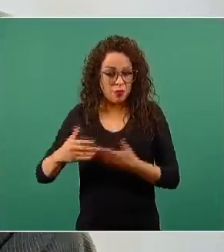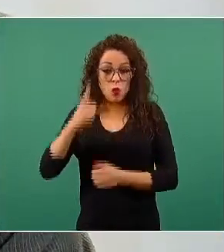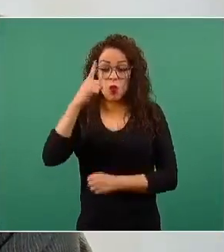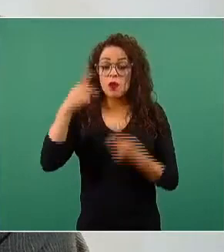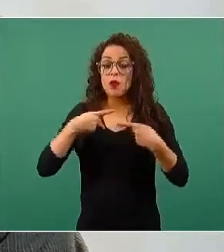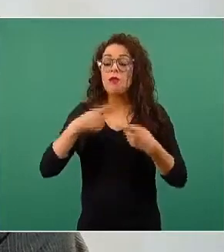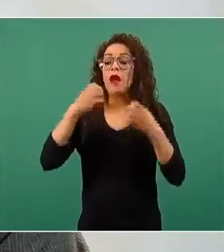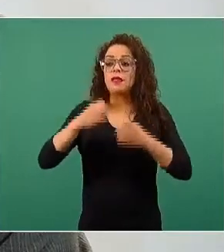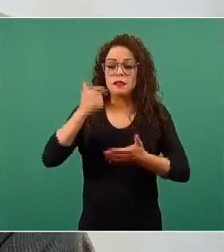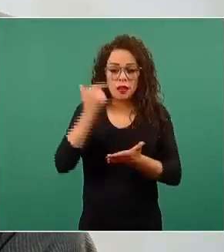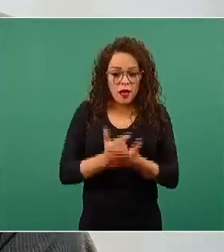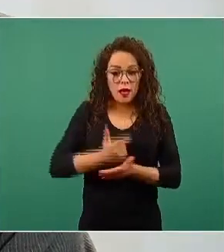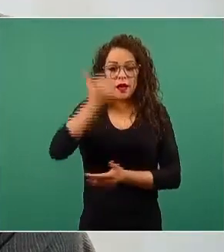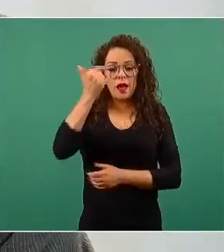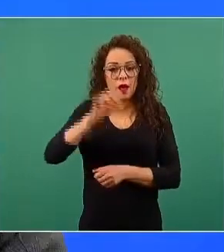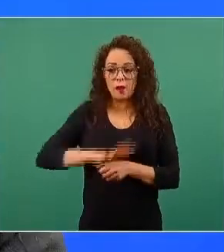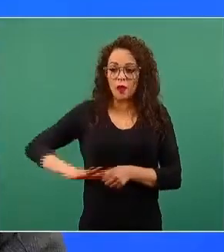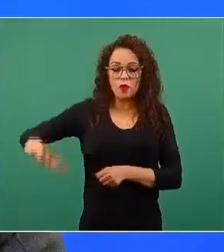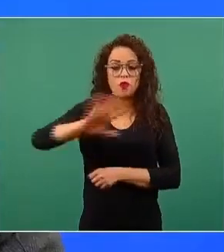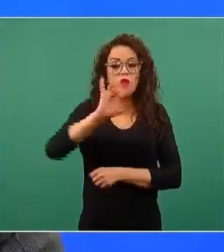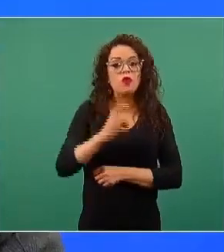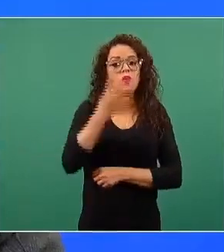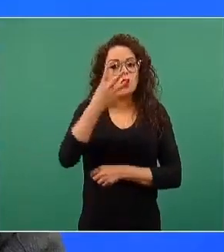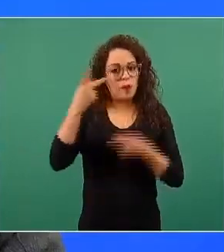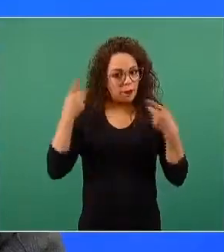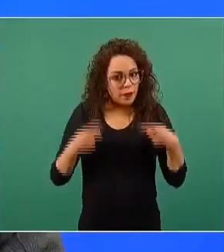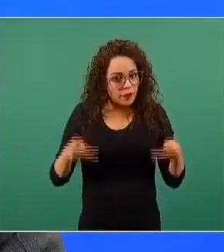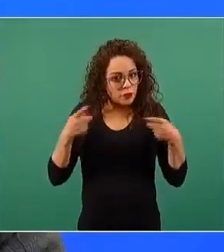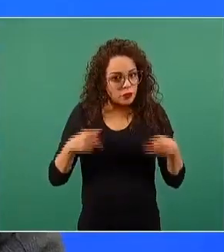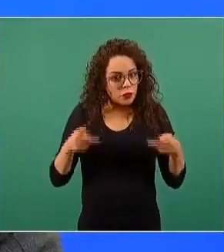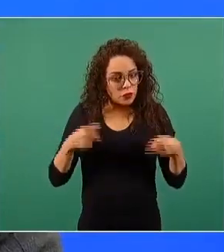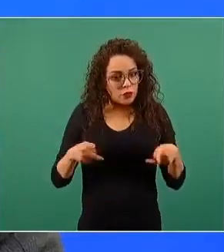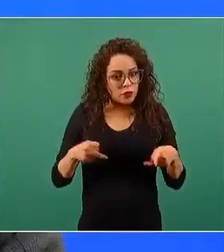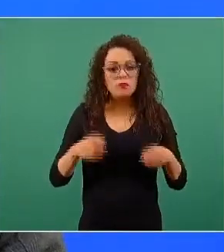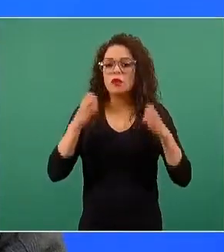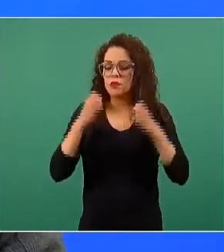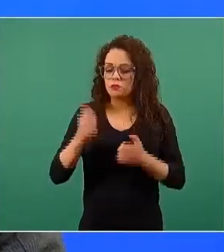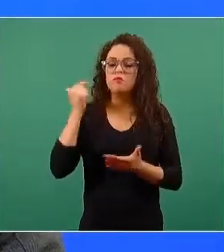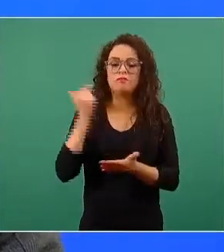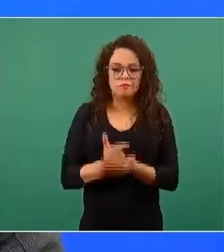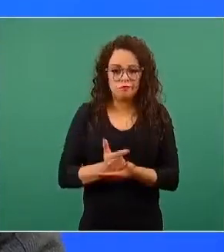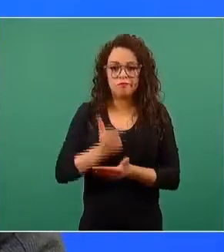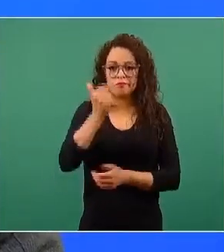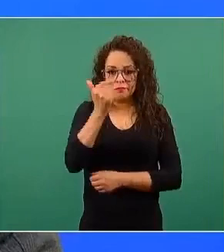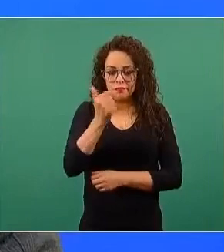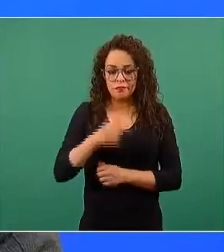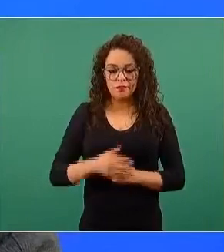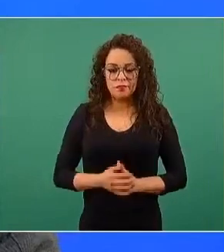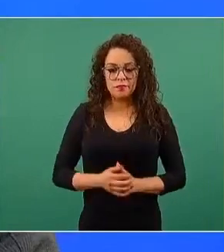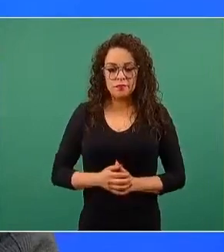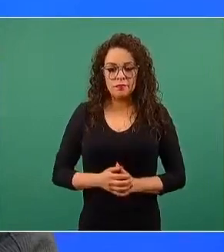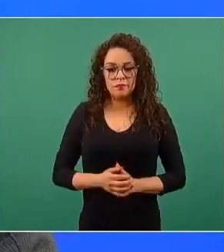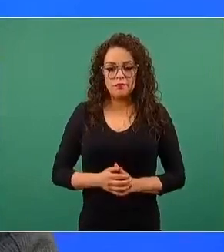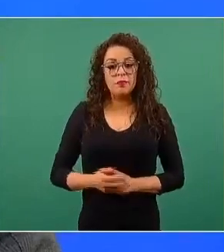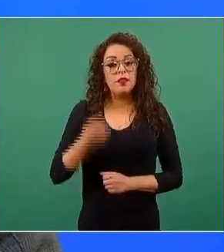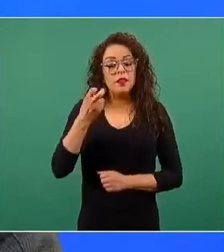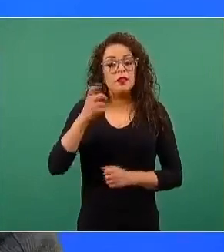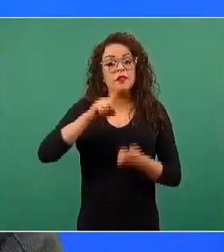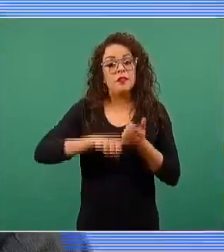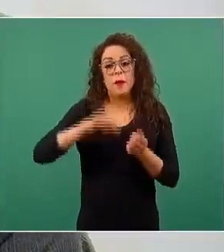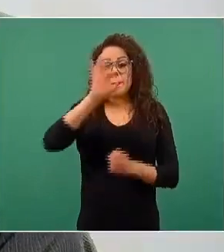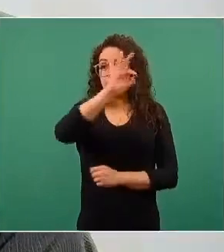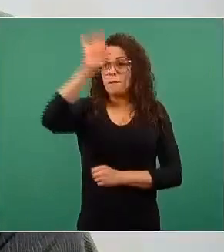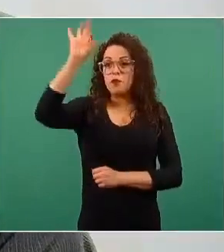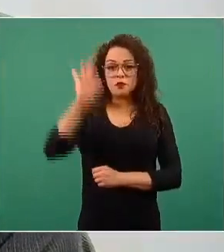grave, de todo ese conjunto de 34 personas, se encuentra grave. Y pues si tomamos las tasas de